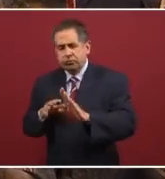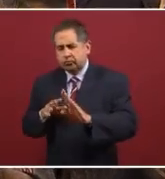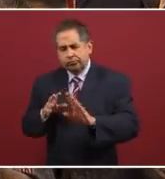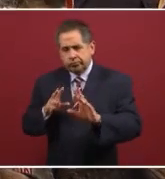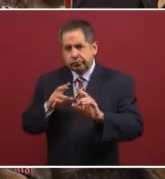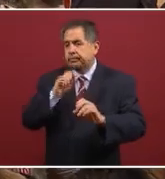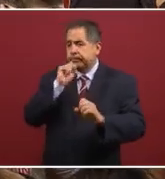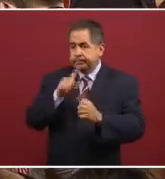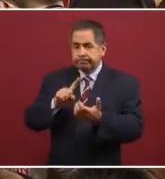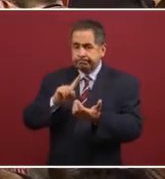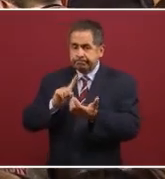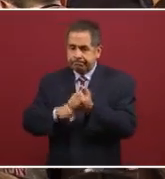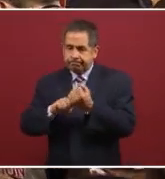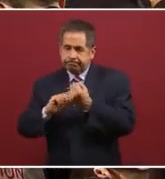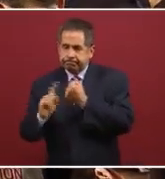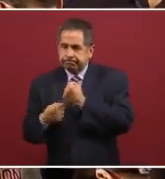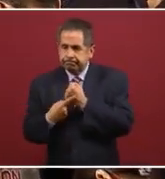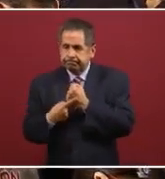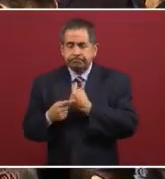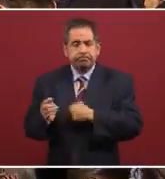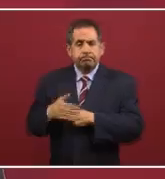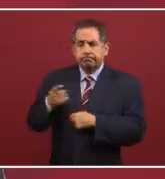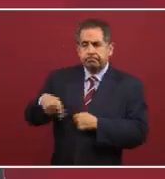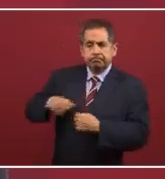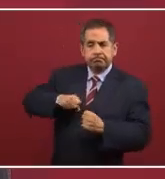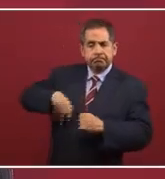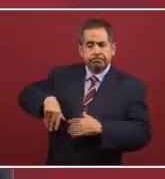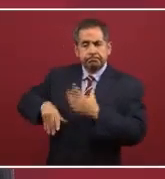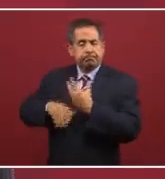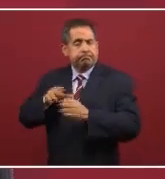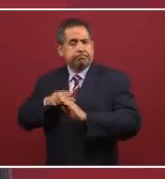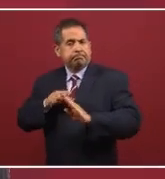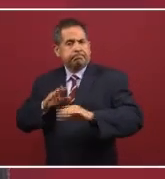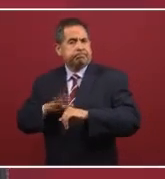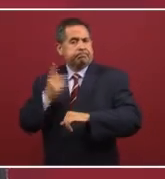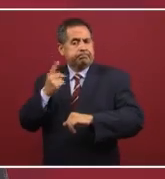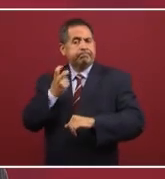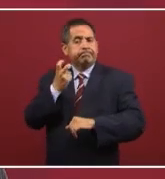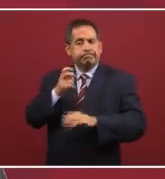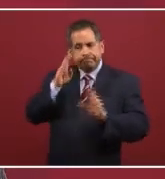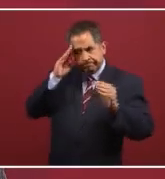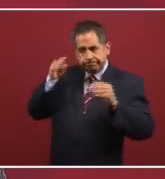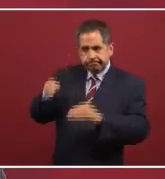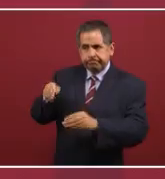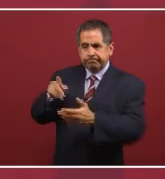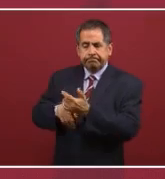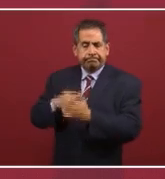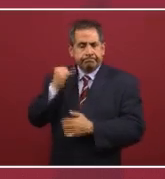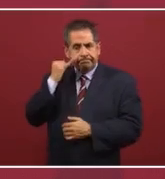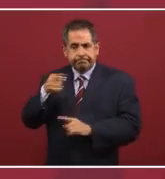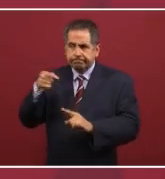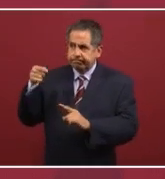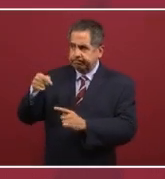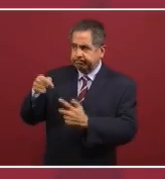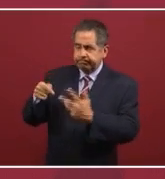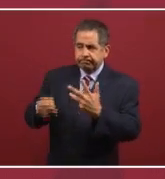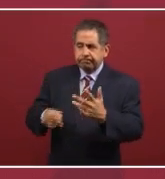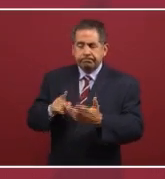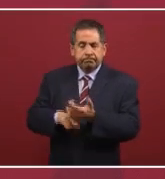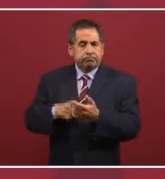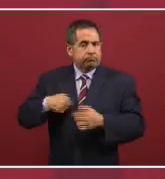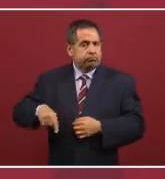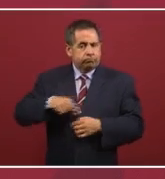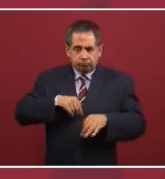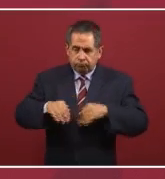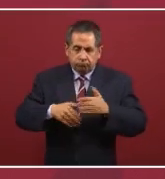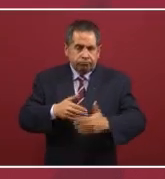sino atender las causas. Ese es el enfoque que estamos dándole a este asunto.